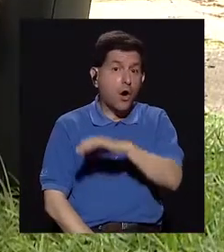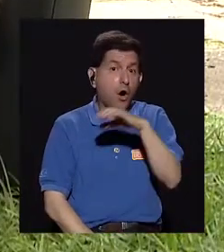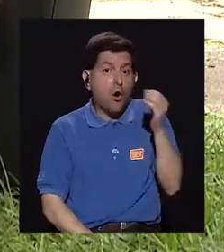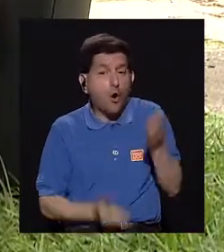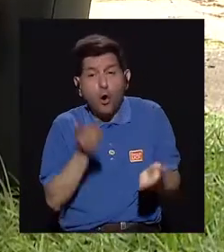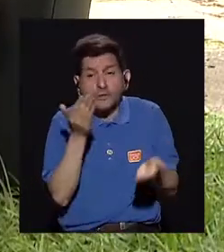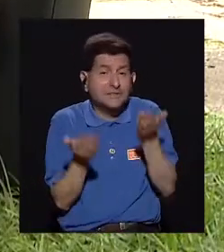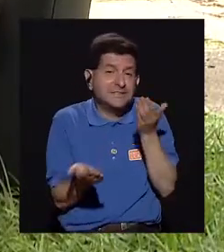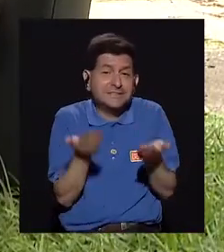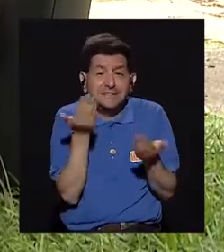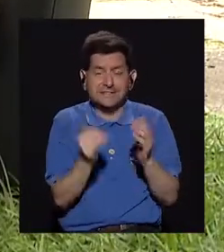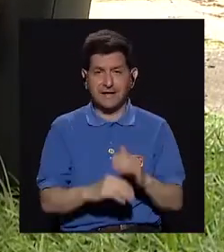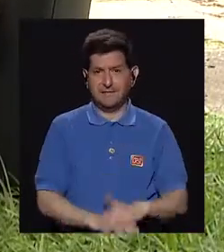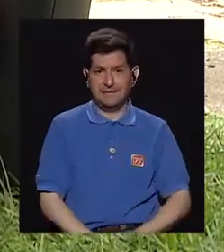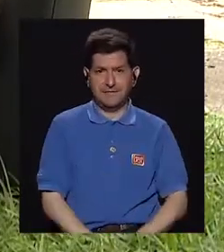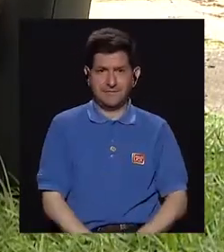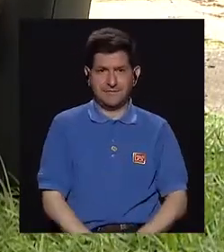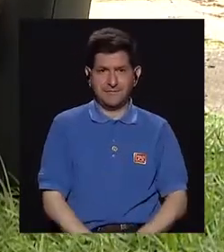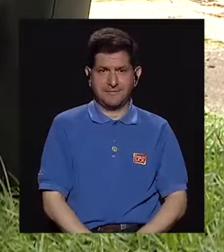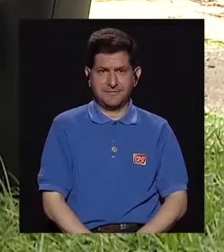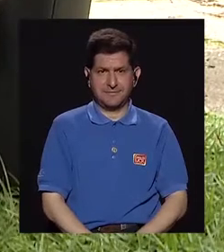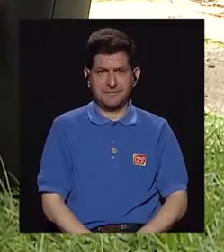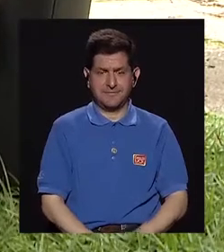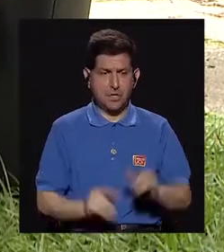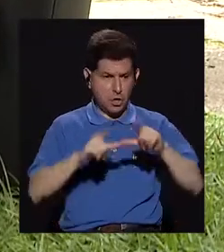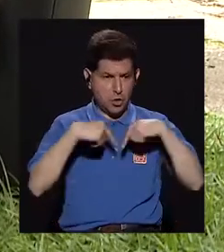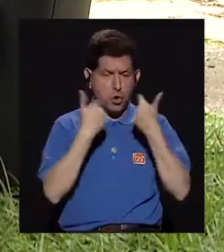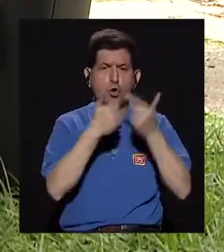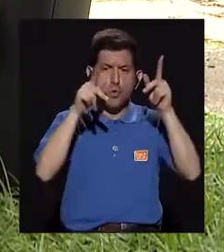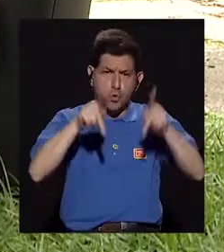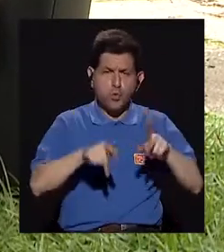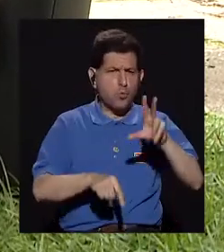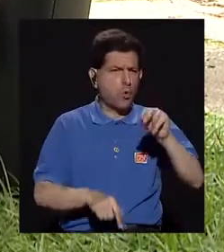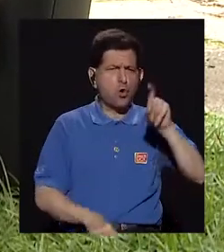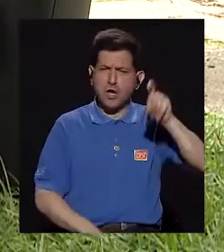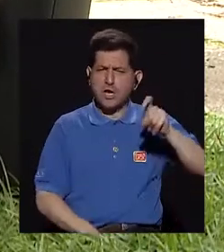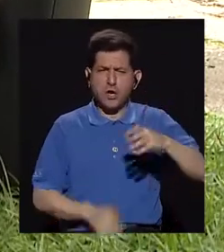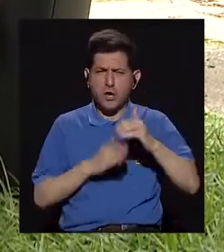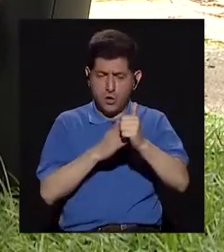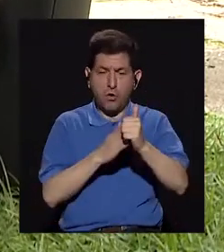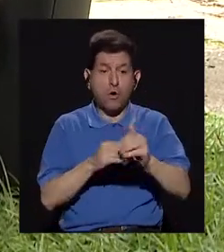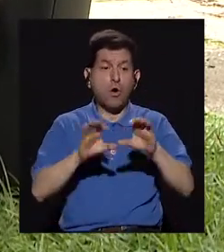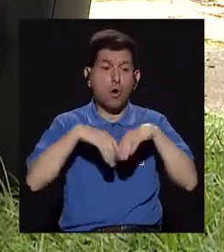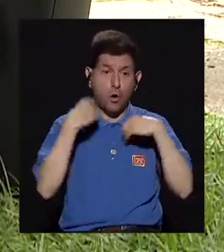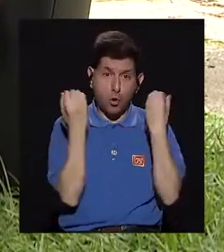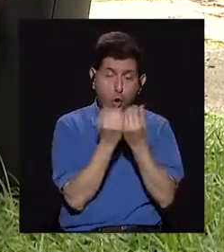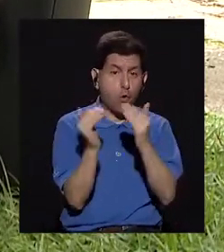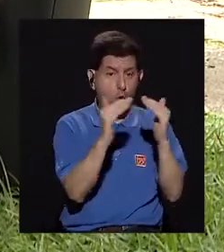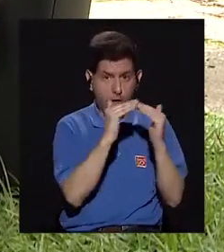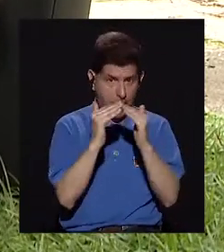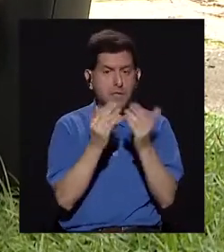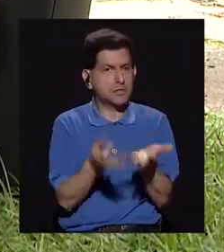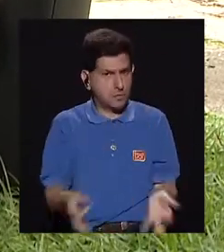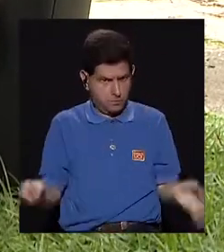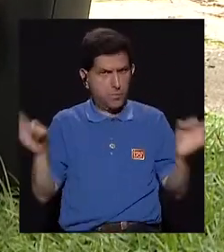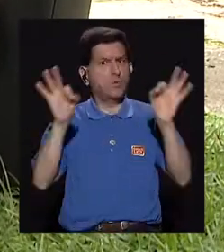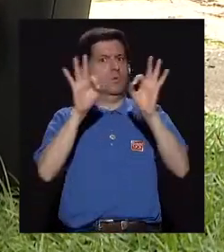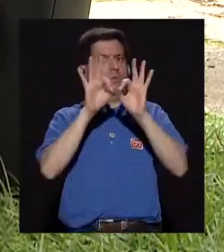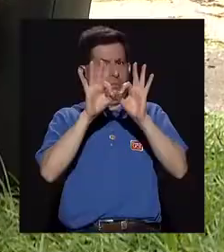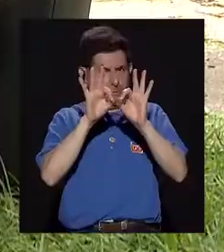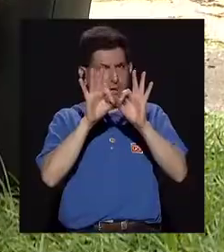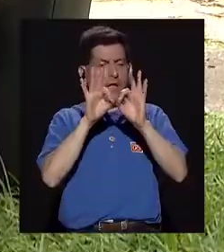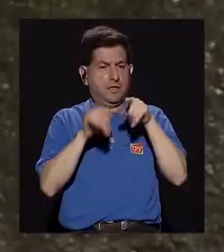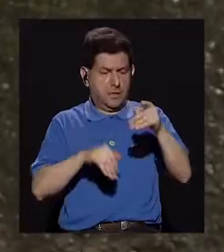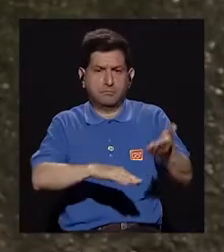Pues, ¿O es más de grupo de personas y no tanto de...? Pues la organización comunitaria es fundamental para que